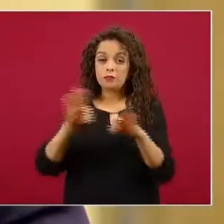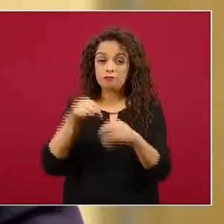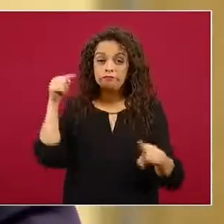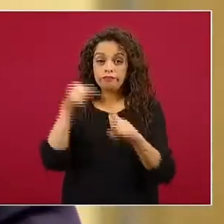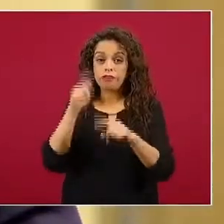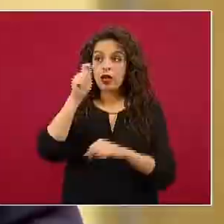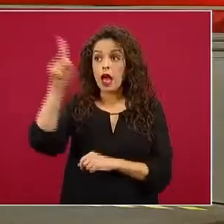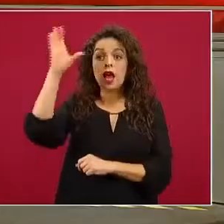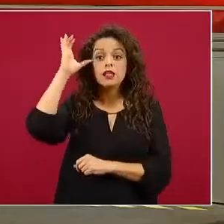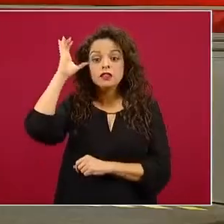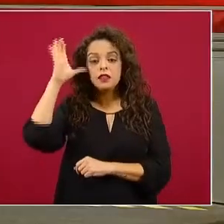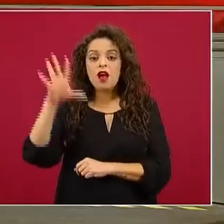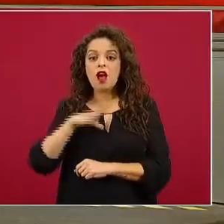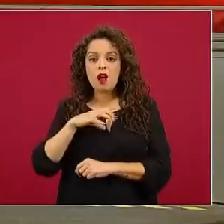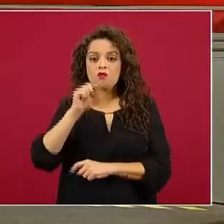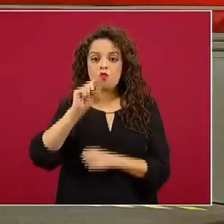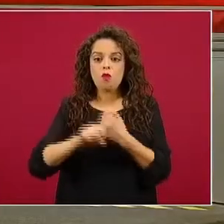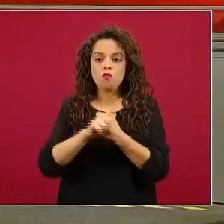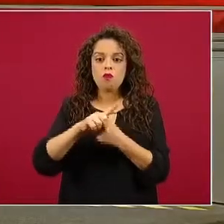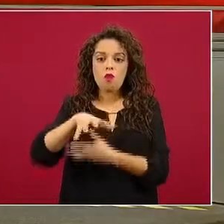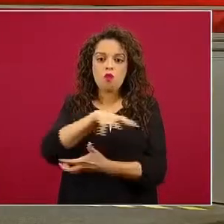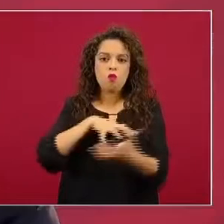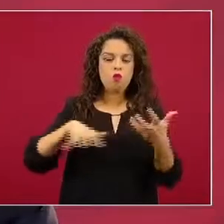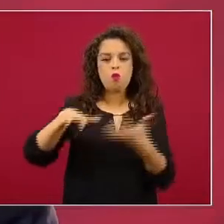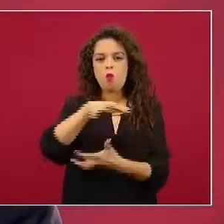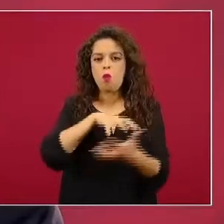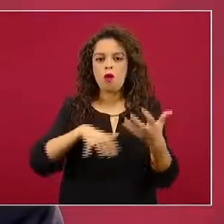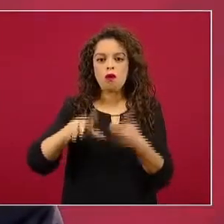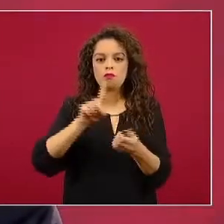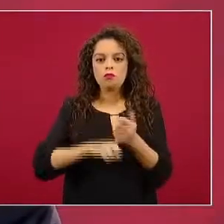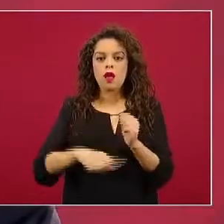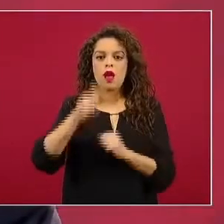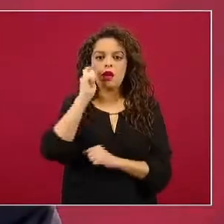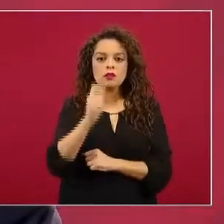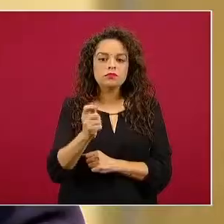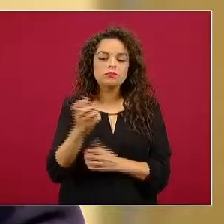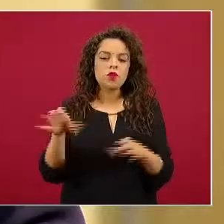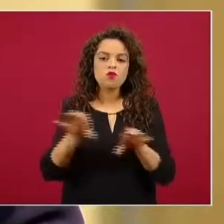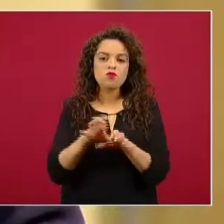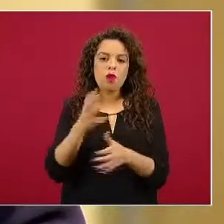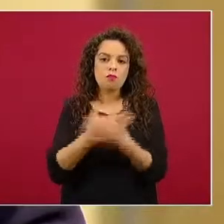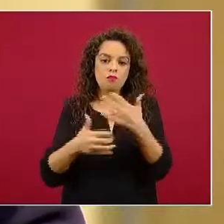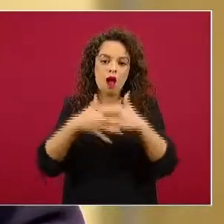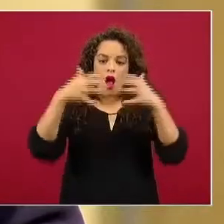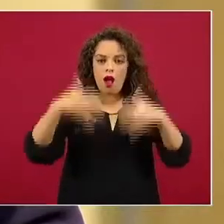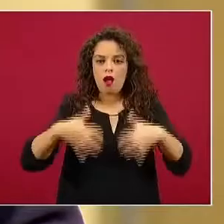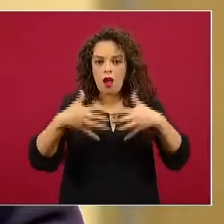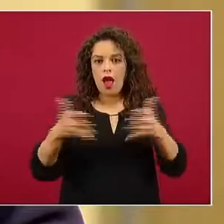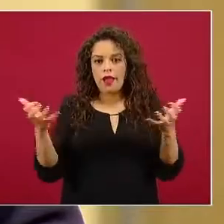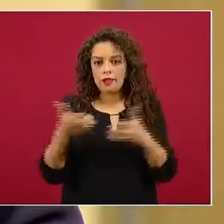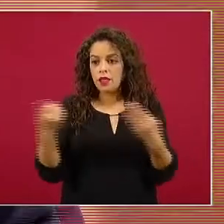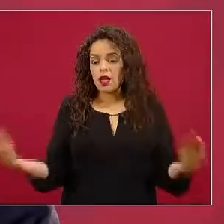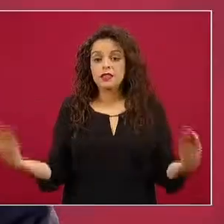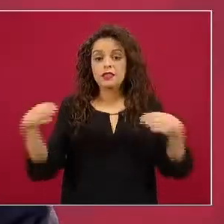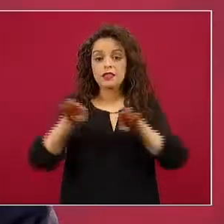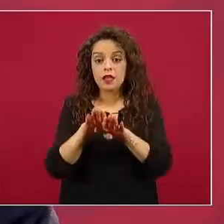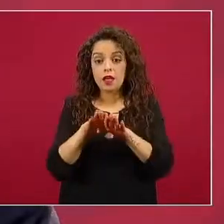su capacidad productiva, tenían que ver con temas de manufactura, y tuvo que cerrar temporalmente durante 2